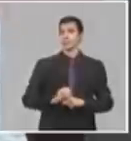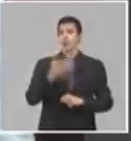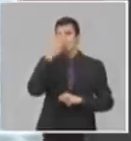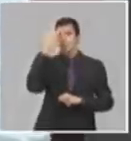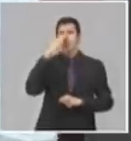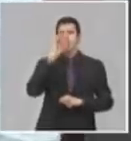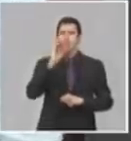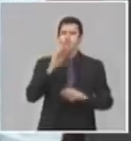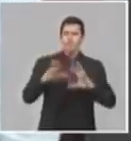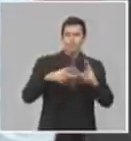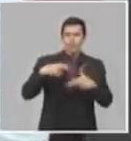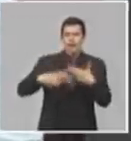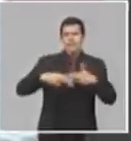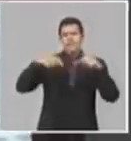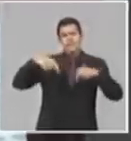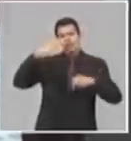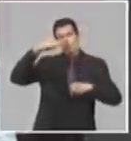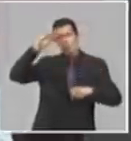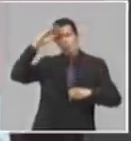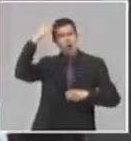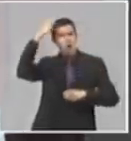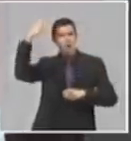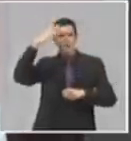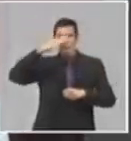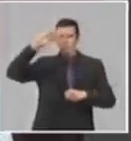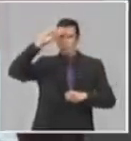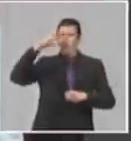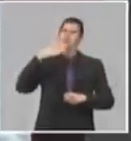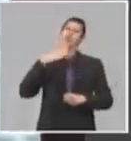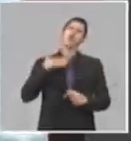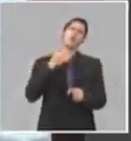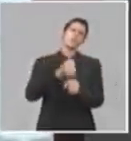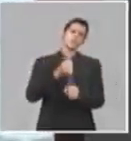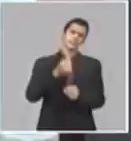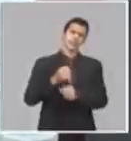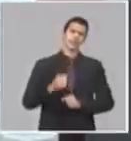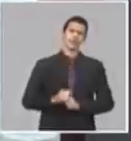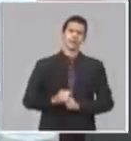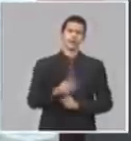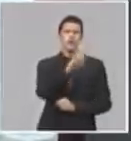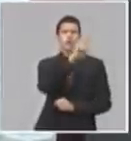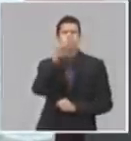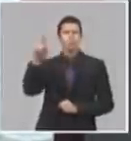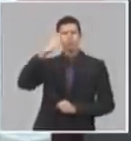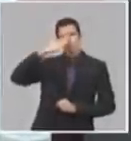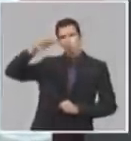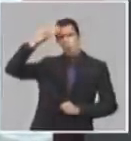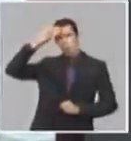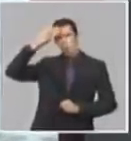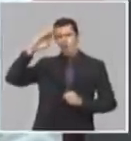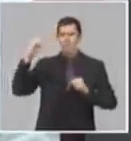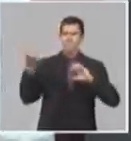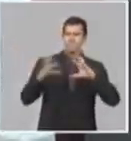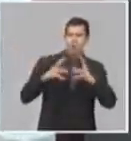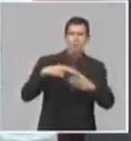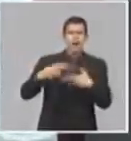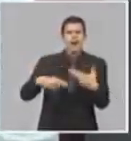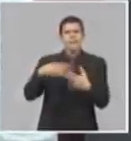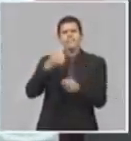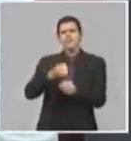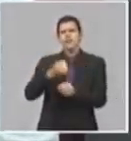hora de la revolución, y en los momentos complejos donde hay que sacar los argumentos de la revolución. y las fortalezas de la revolución.